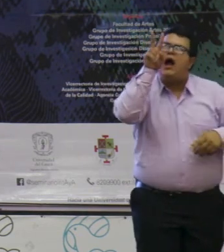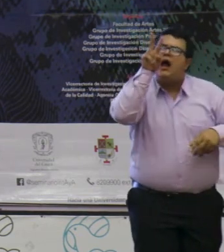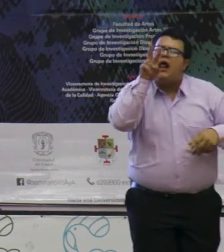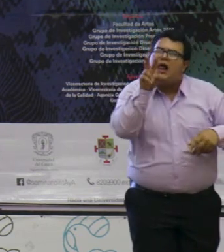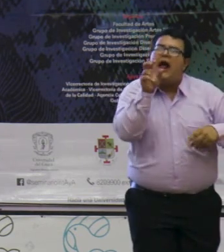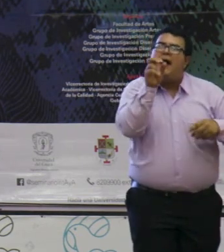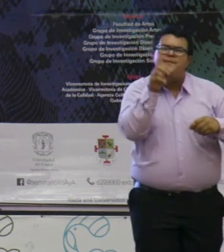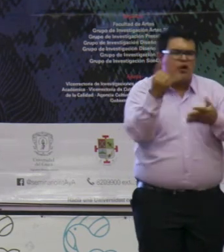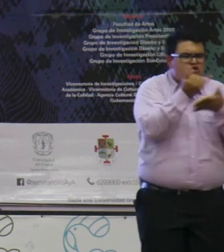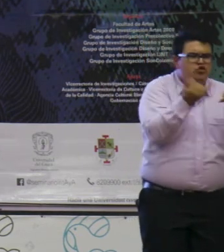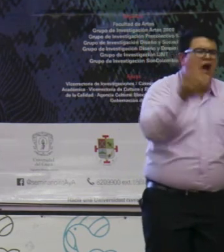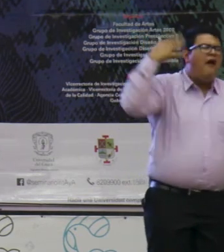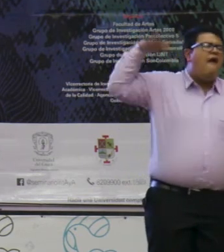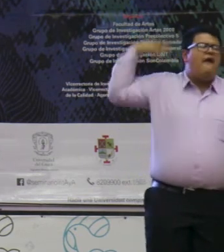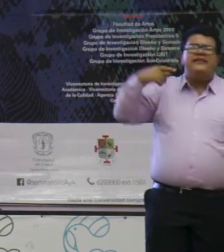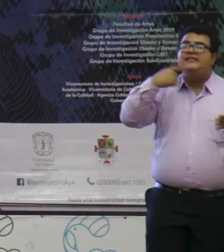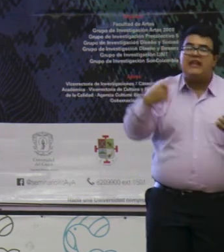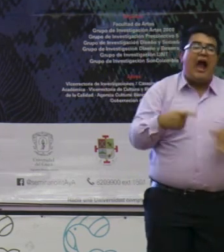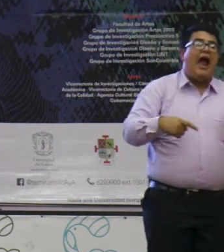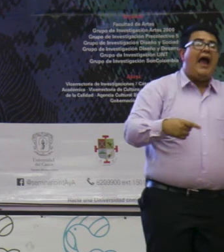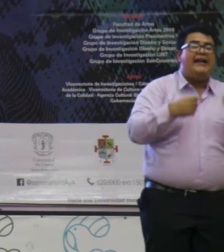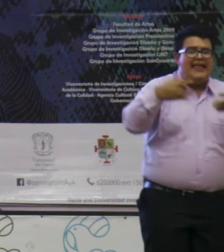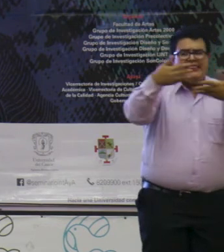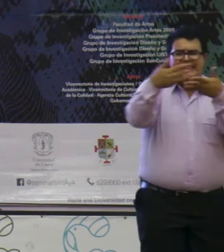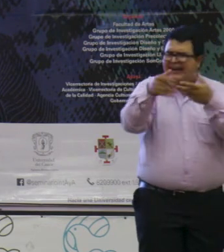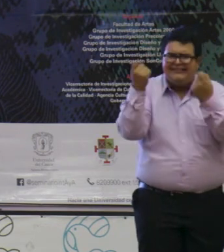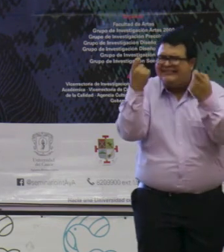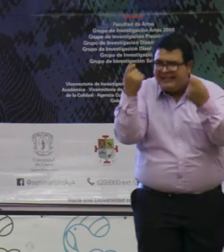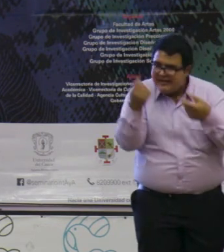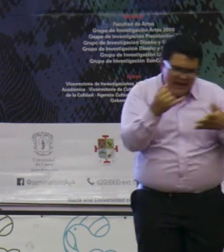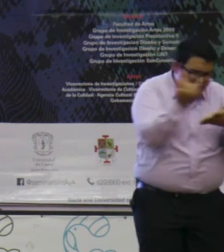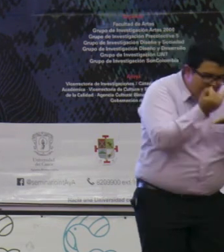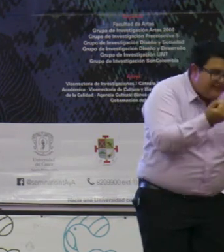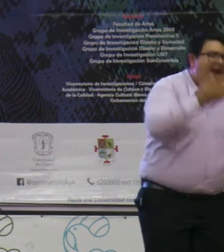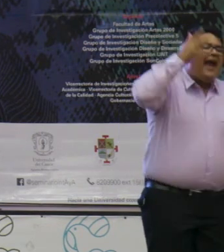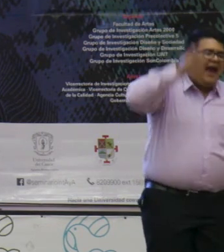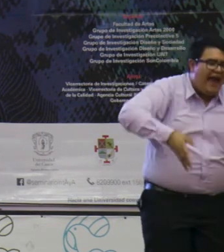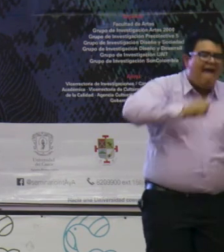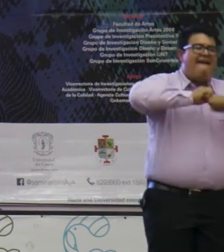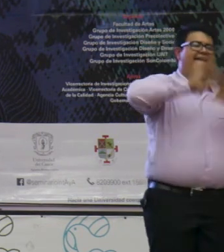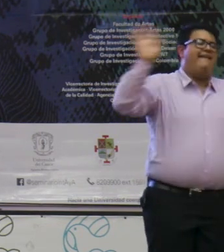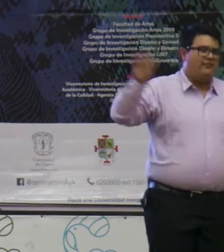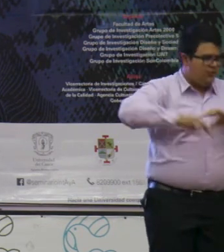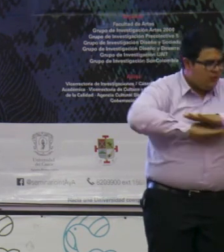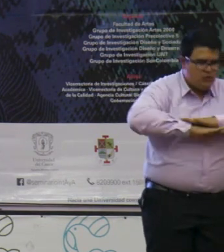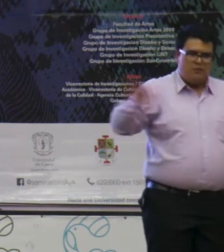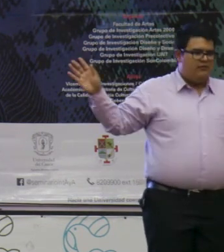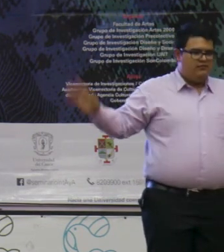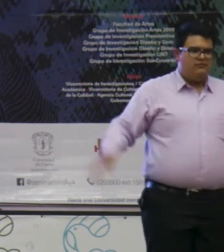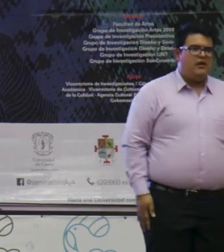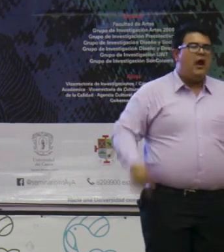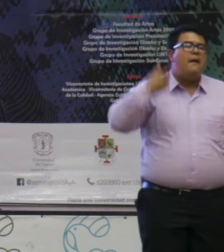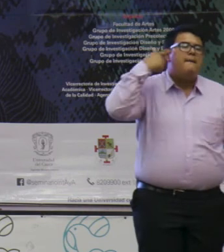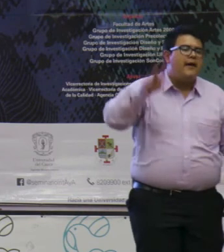ilustración es algo que da luz al texto. Es decir, no es para ella misma, es para el texto, se le arrodilla